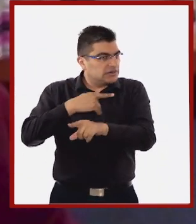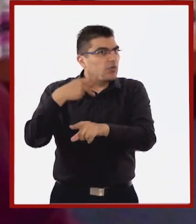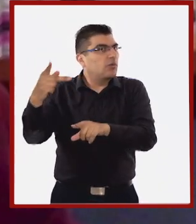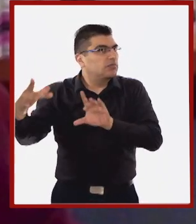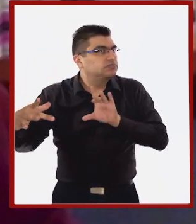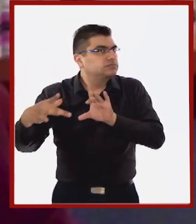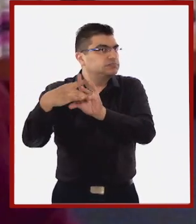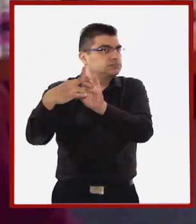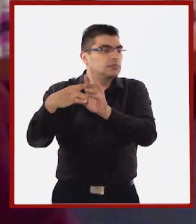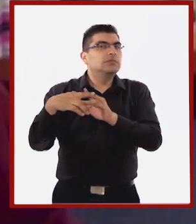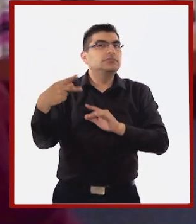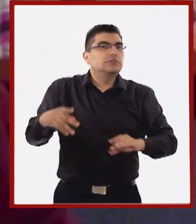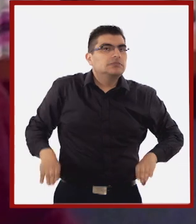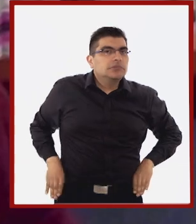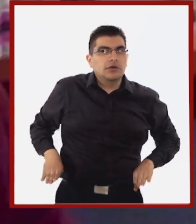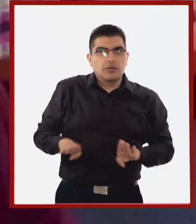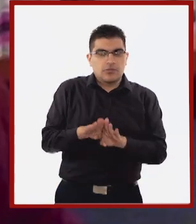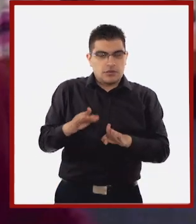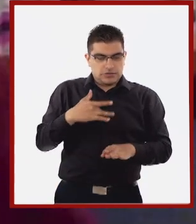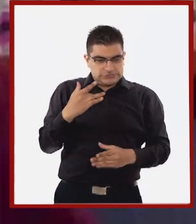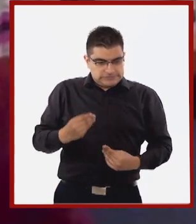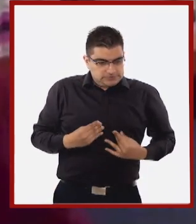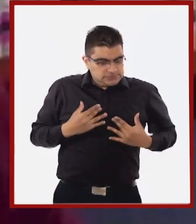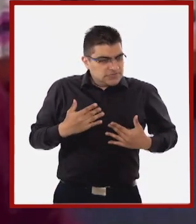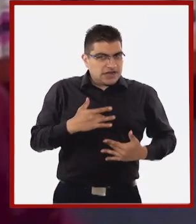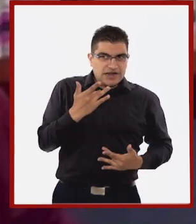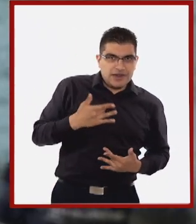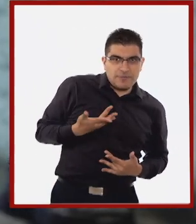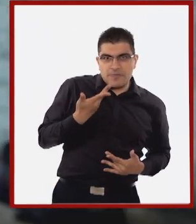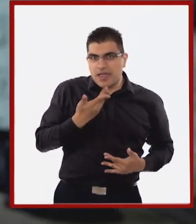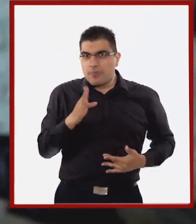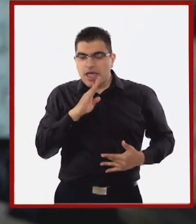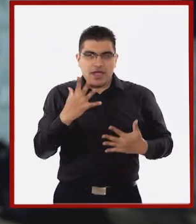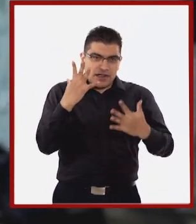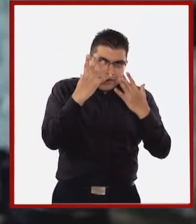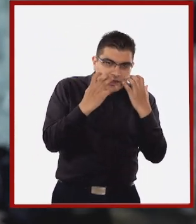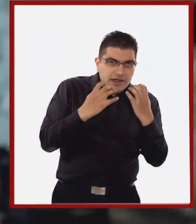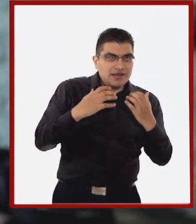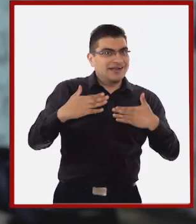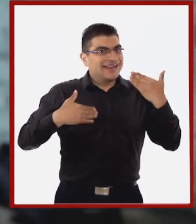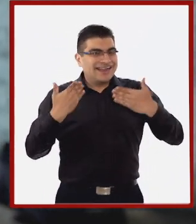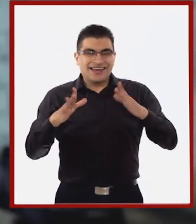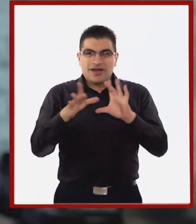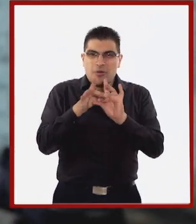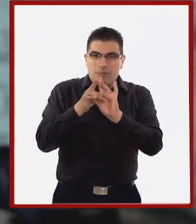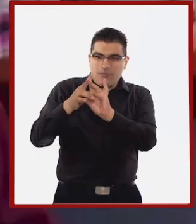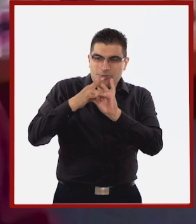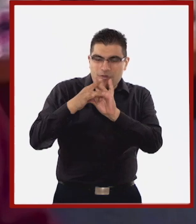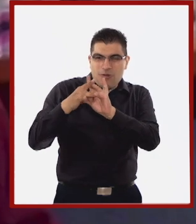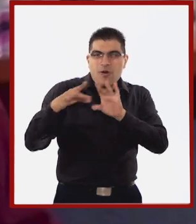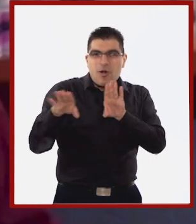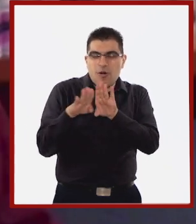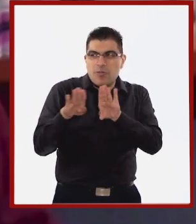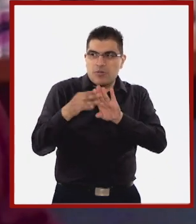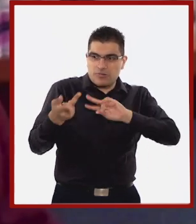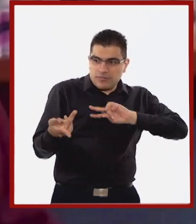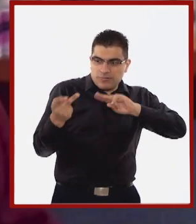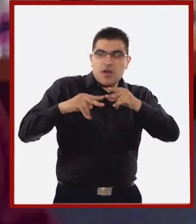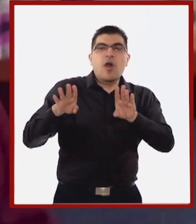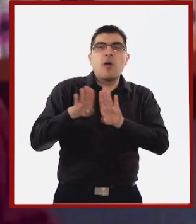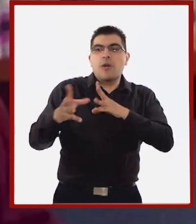sentimientos y sobre todo con sus emociones, con sus estados de ánimo. La empatía es algo así como intentar ponerse en los zapatos